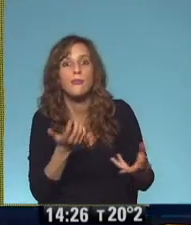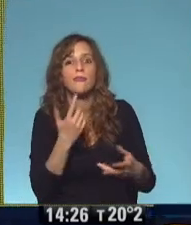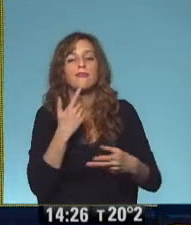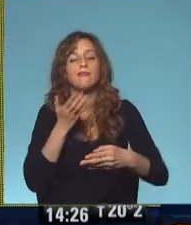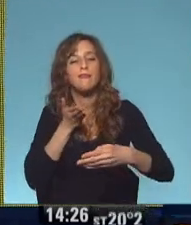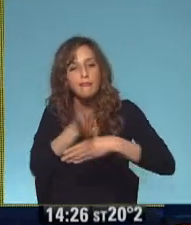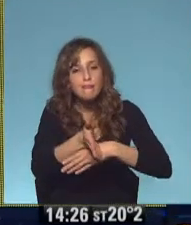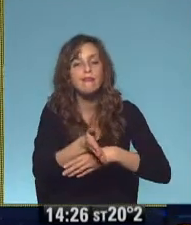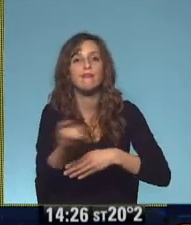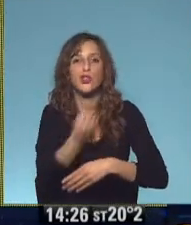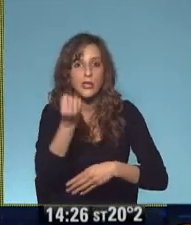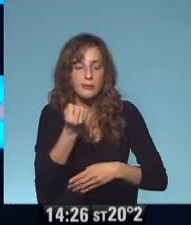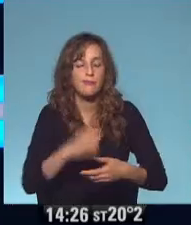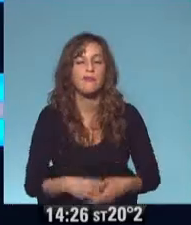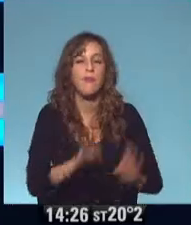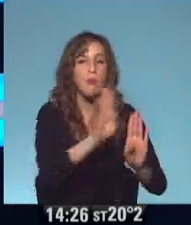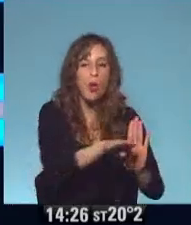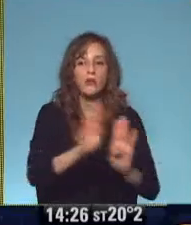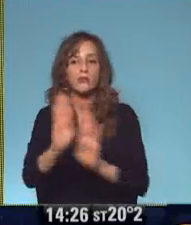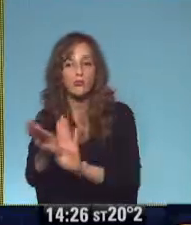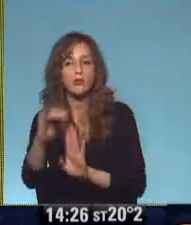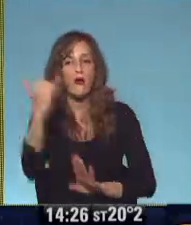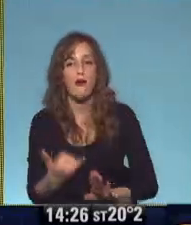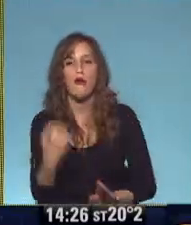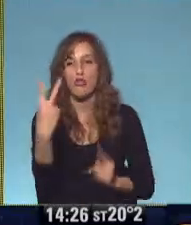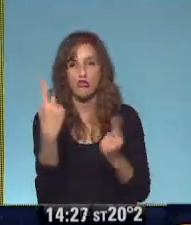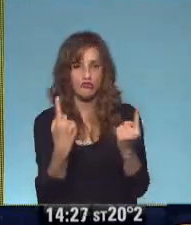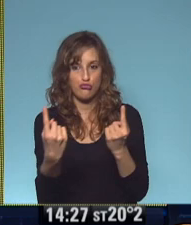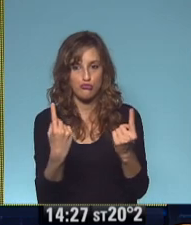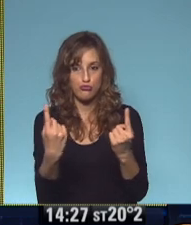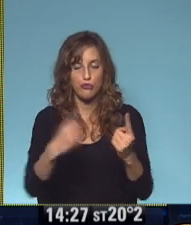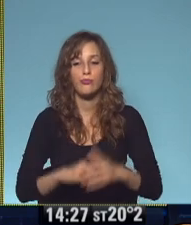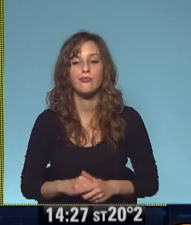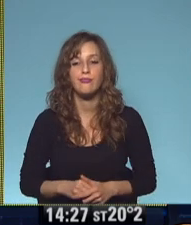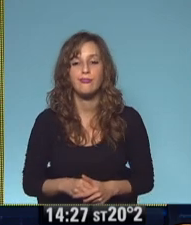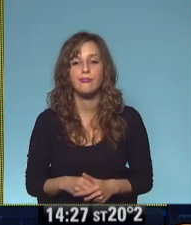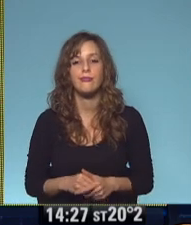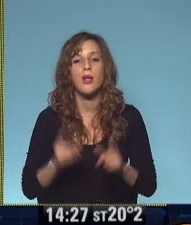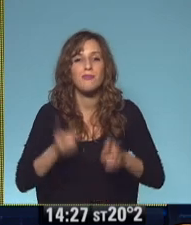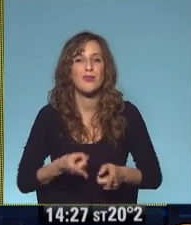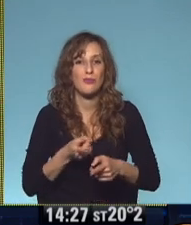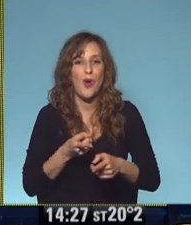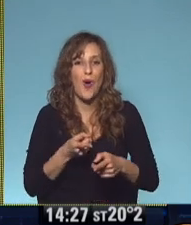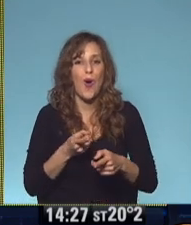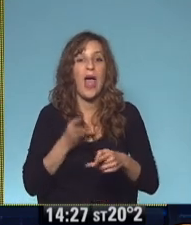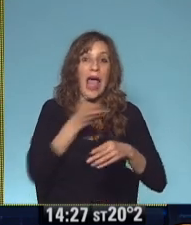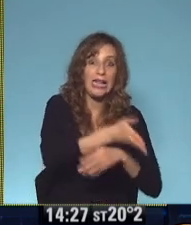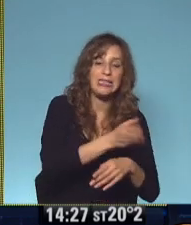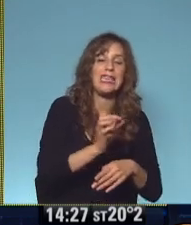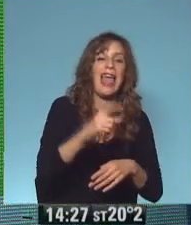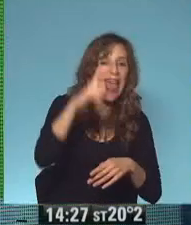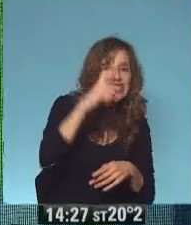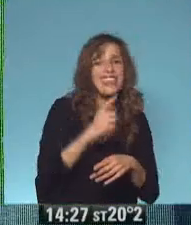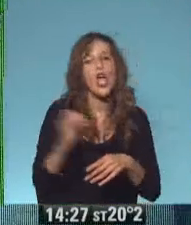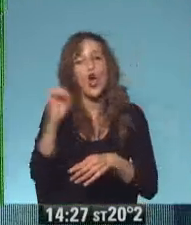una referencia importante. Fija. Para desde dónde me paro a mirar. ¿No? Entrada este, por donde sale el sol. Y entrada